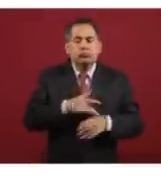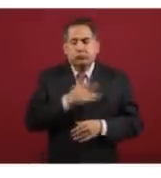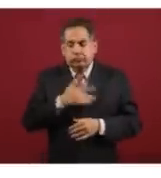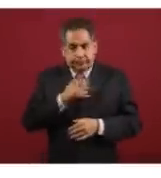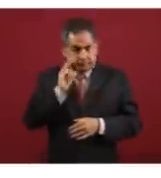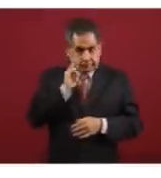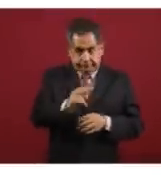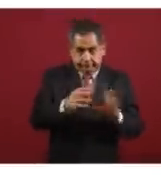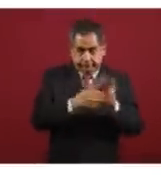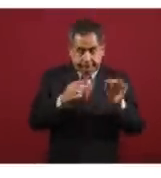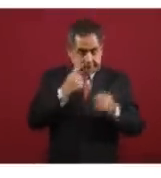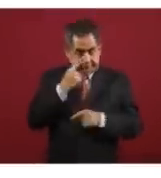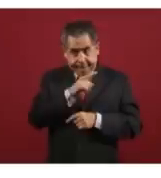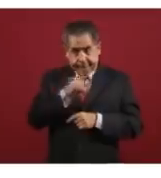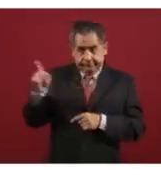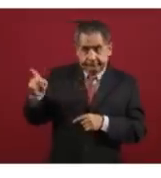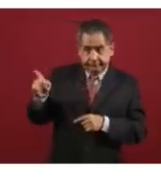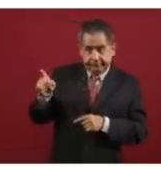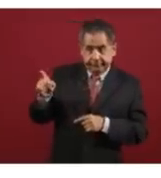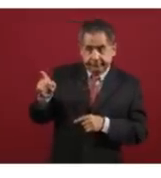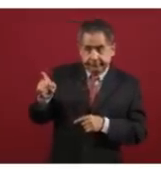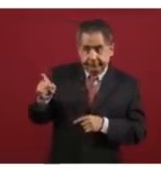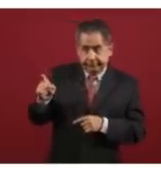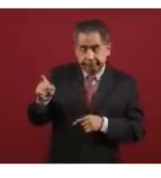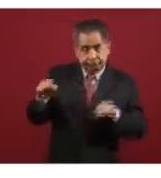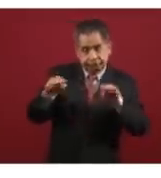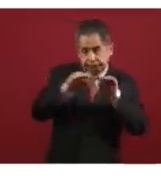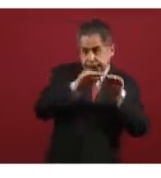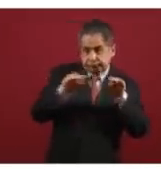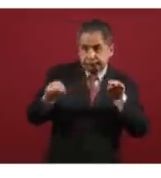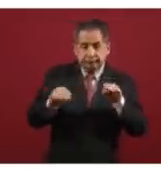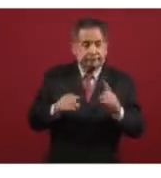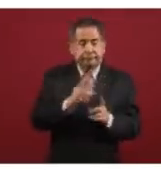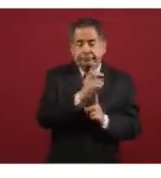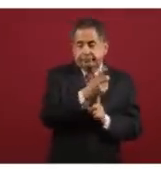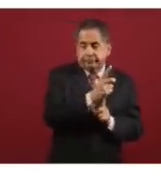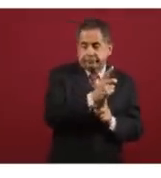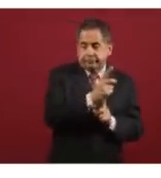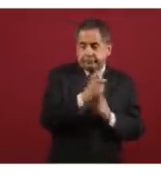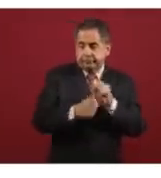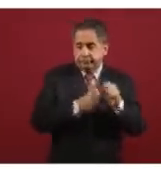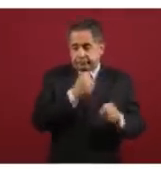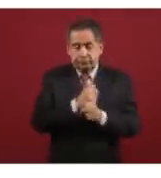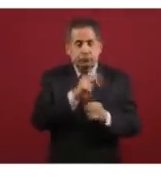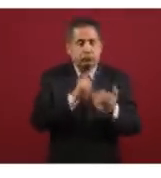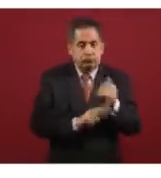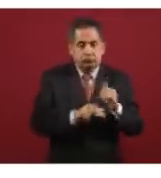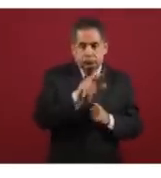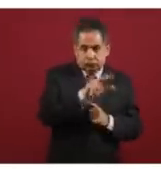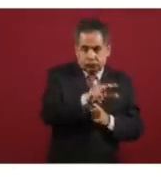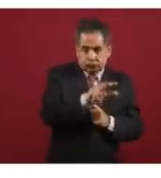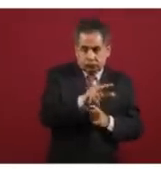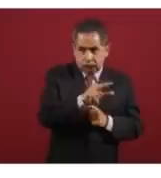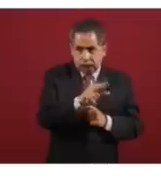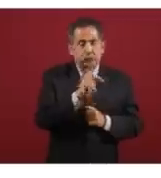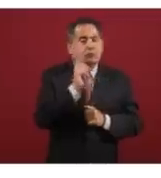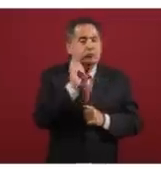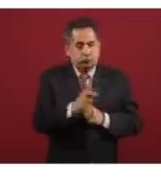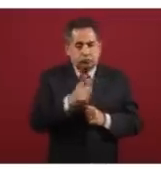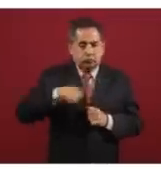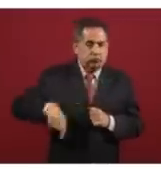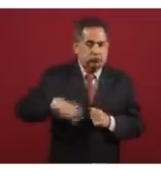Aquí la línea vertical marca diciembre del 2018, que es cuando asumimos